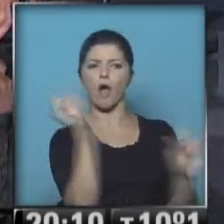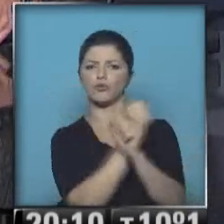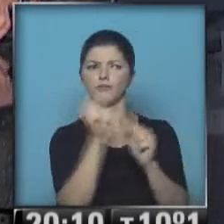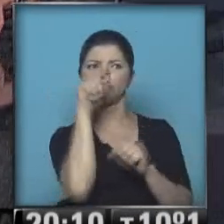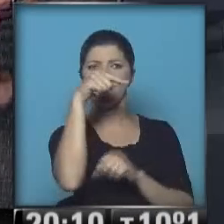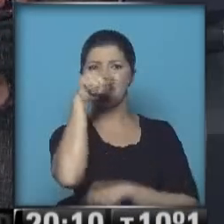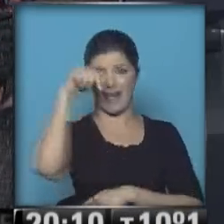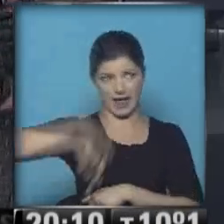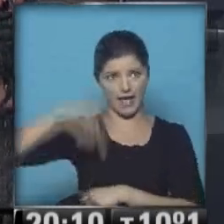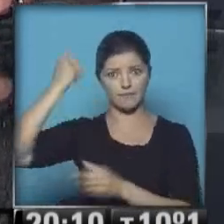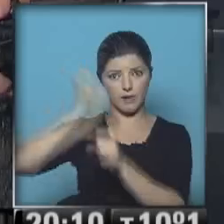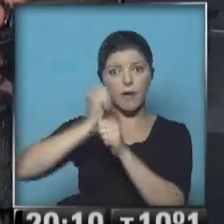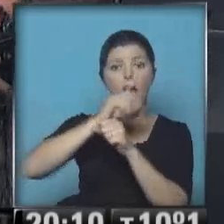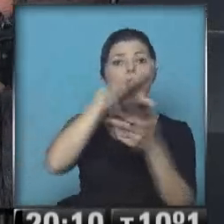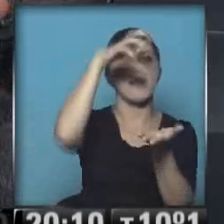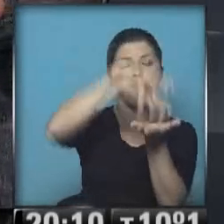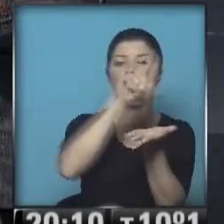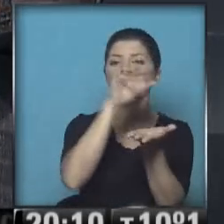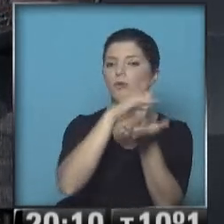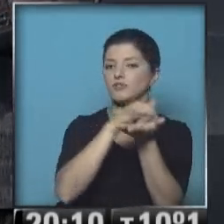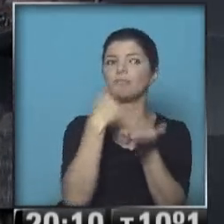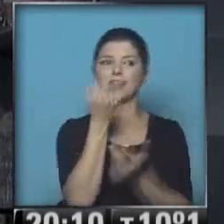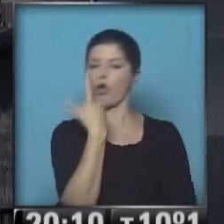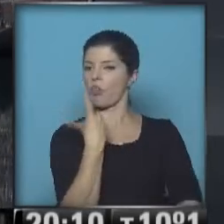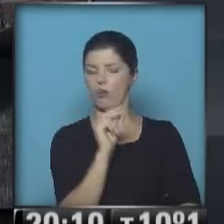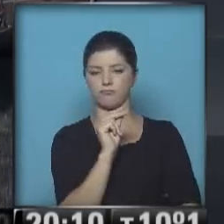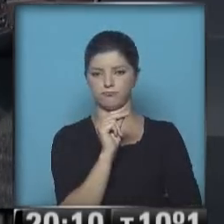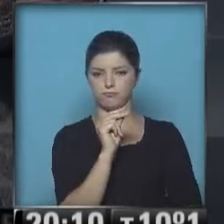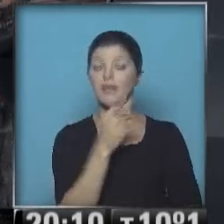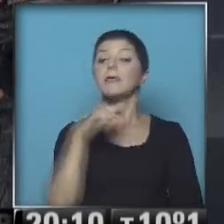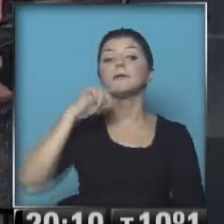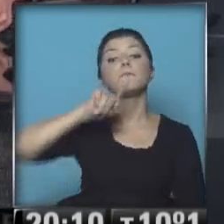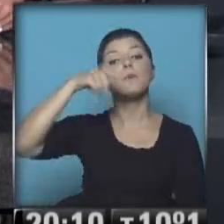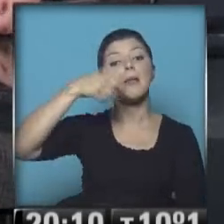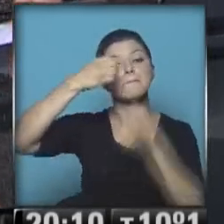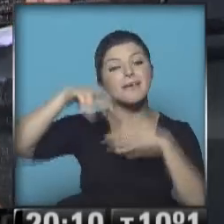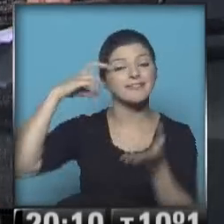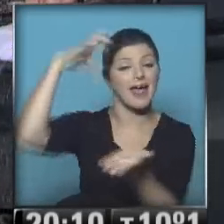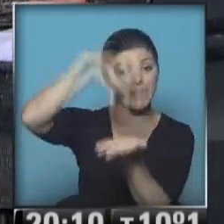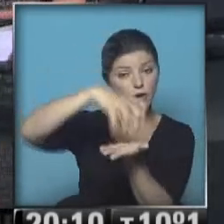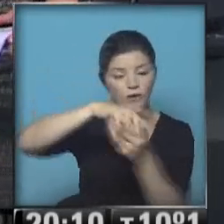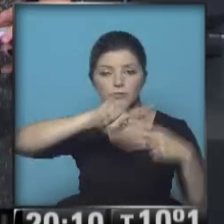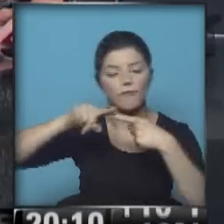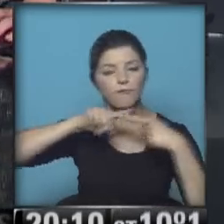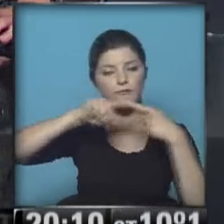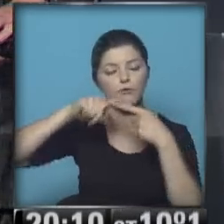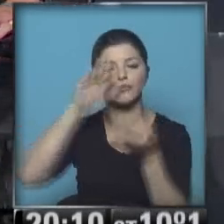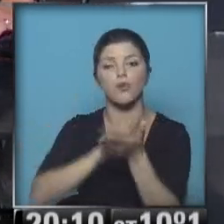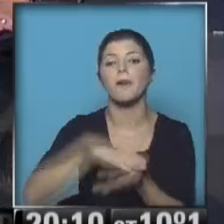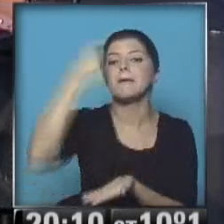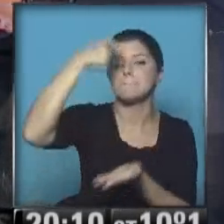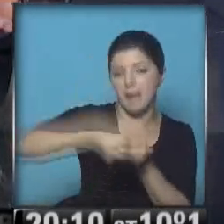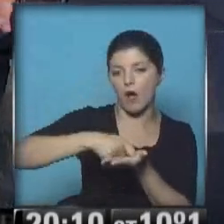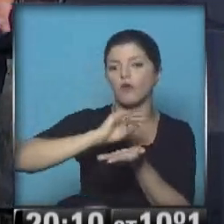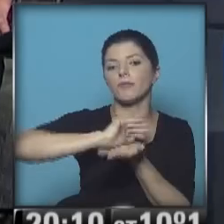operar en nuestro país al Banco de Nueva York. Así es, y además mañana comienza a debatirse en el Congreso la ley de pago soberano de la deuda de